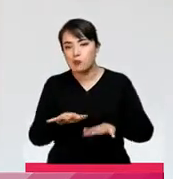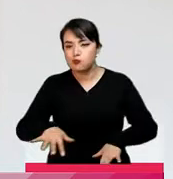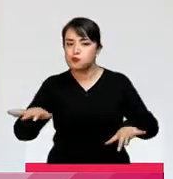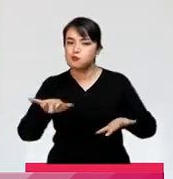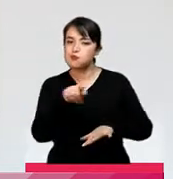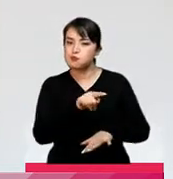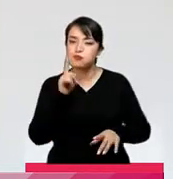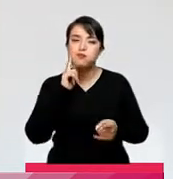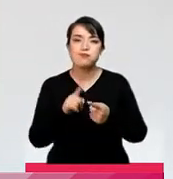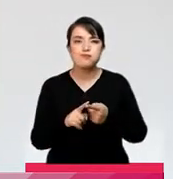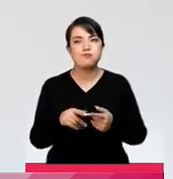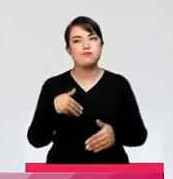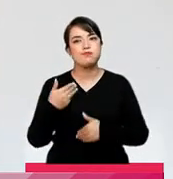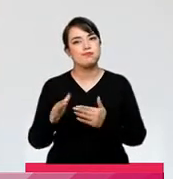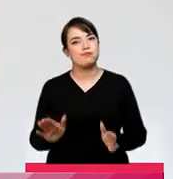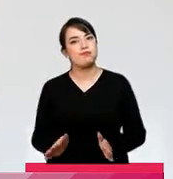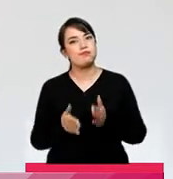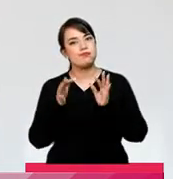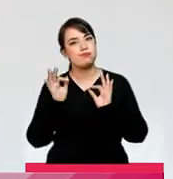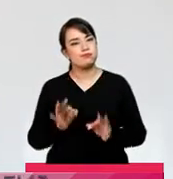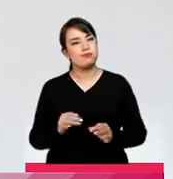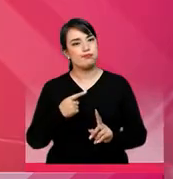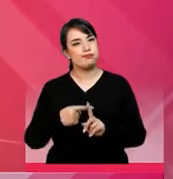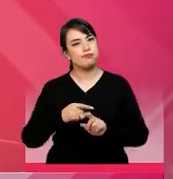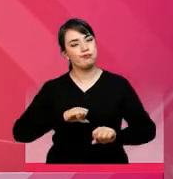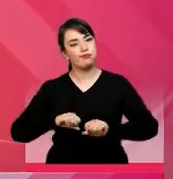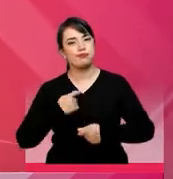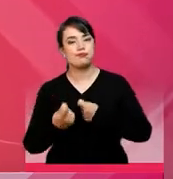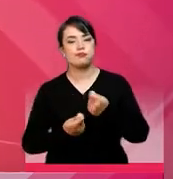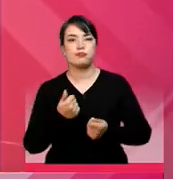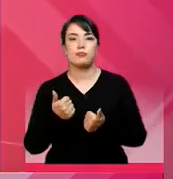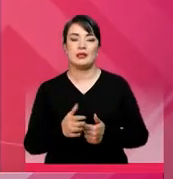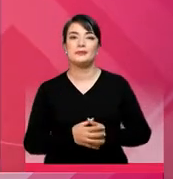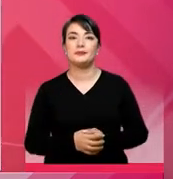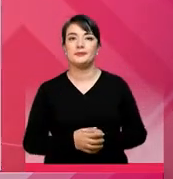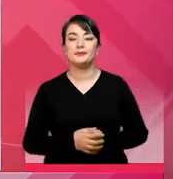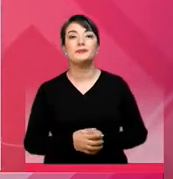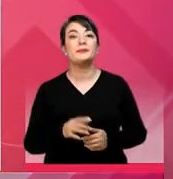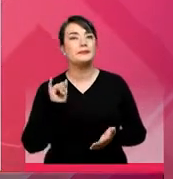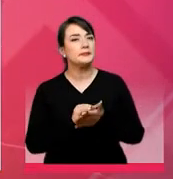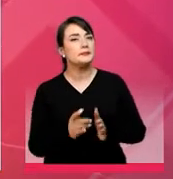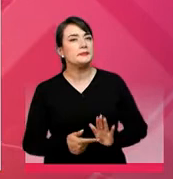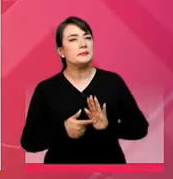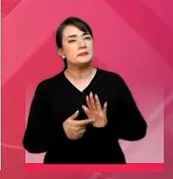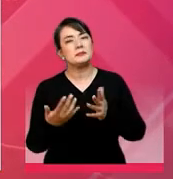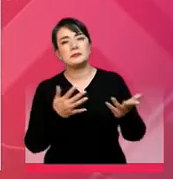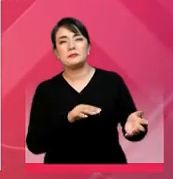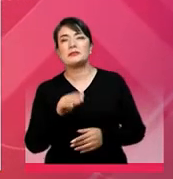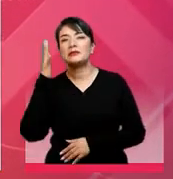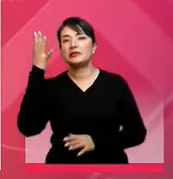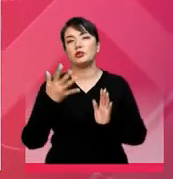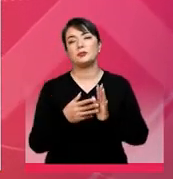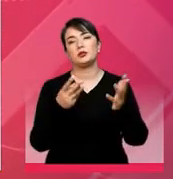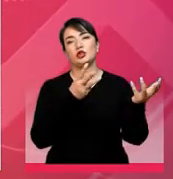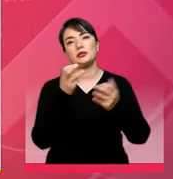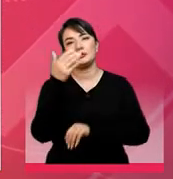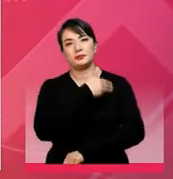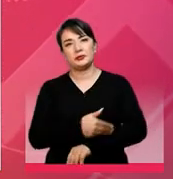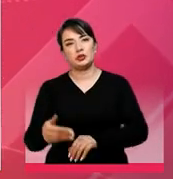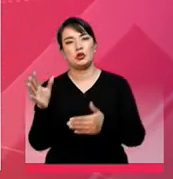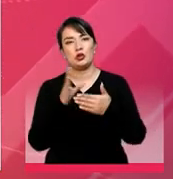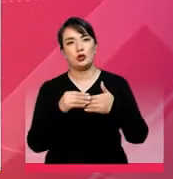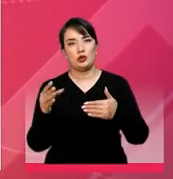el fin de poder tener una positiva reactivación de este sector. Representa para el país alrededor de 5.800 millones de dólares